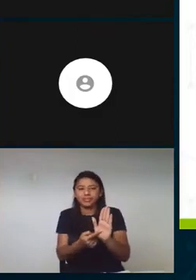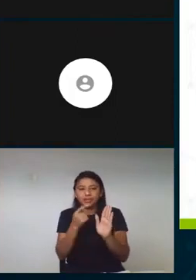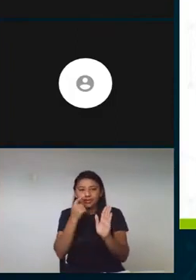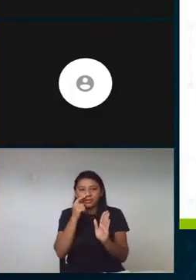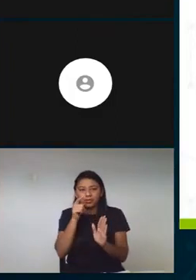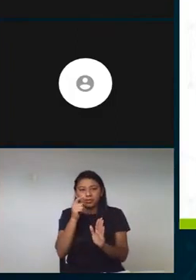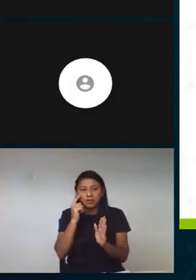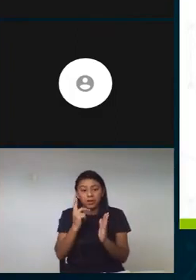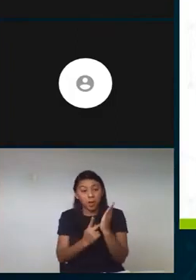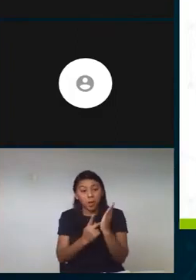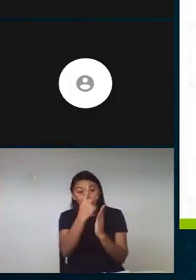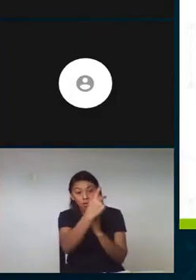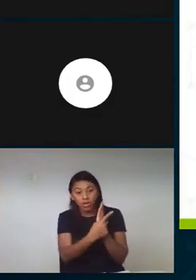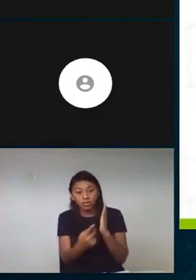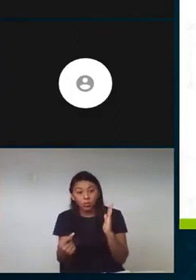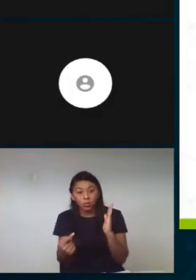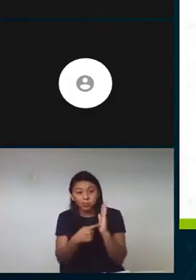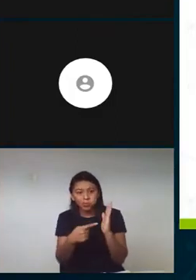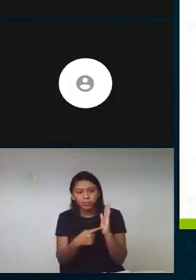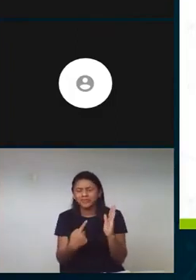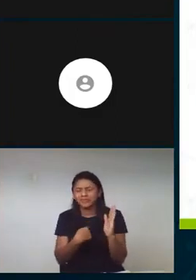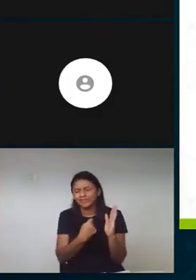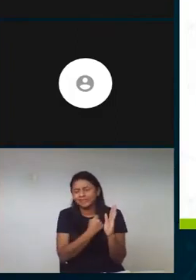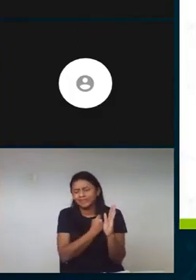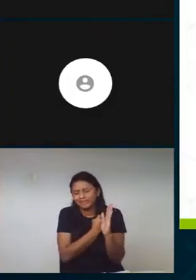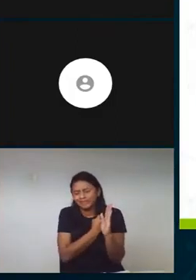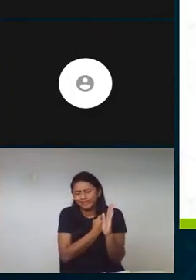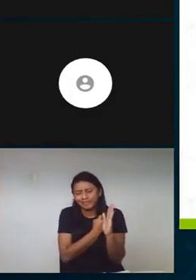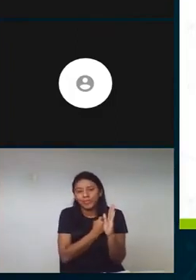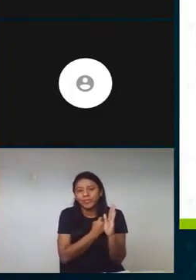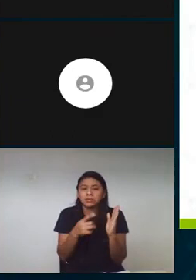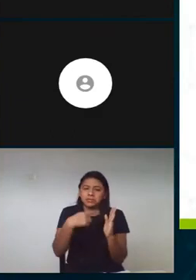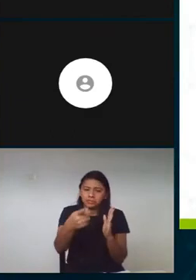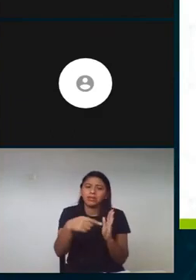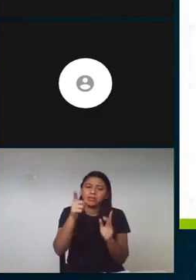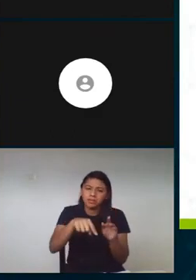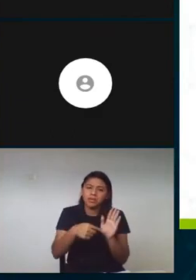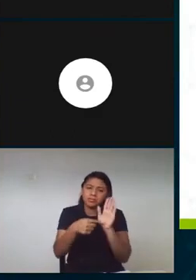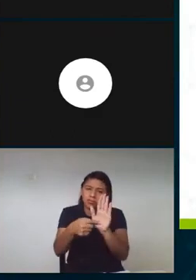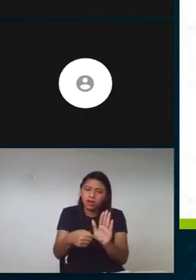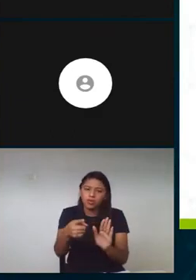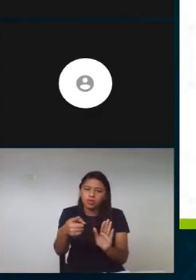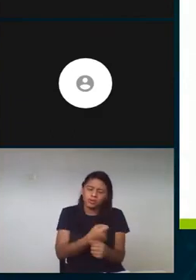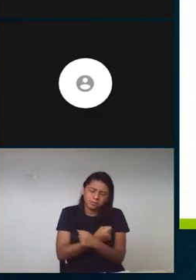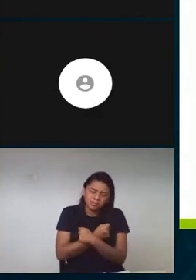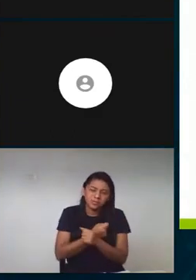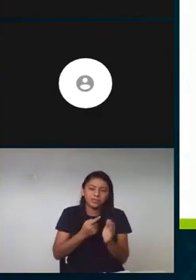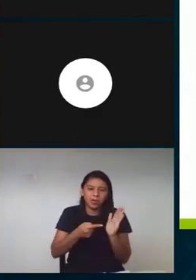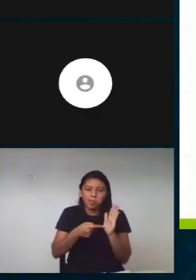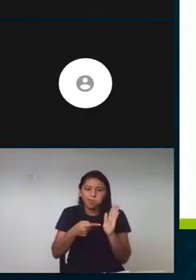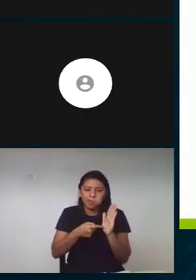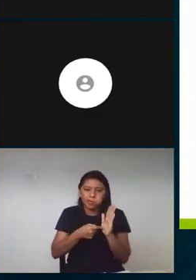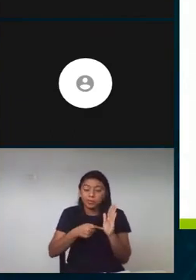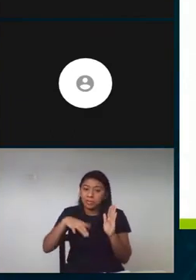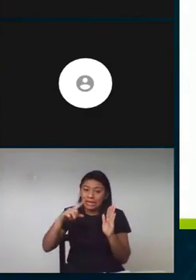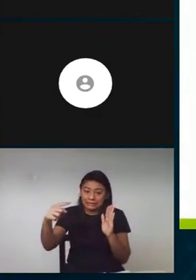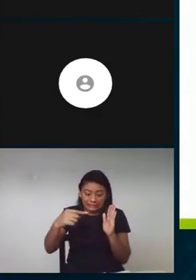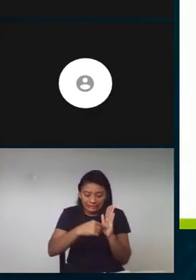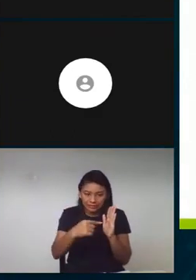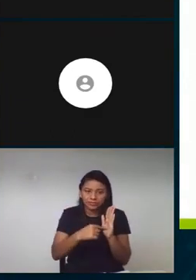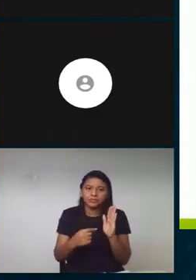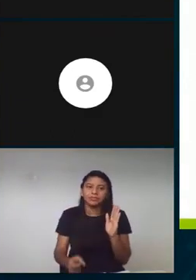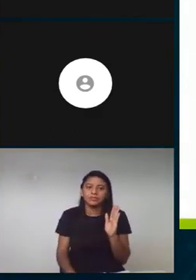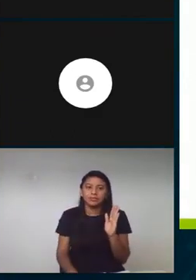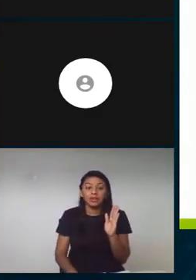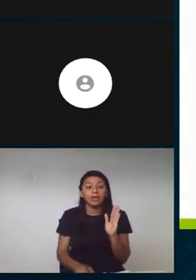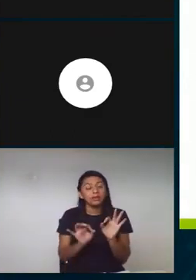residuos sólidos es algo sumamente importante y que debemos de empezar a implementar en nuestros hogares, que debemos de empezar a ser conscientes de